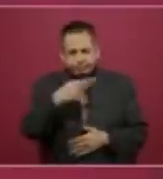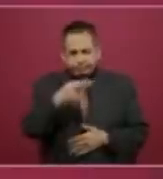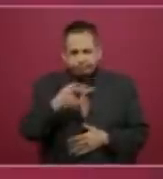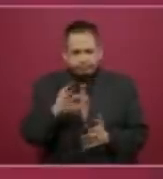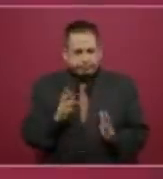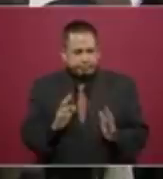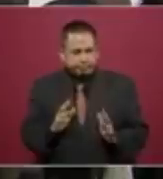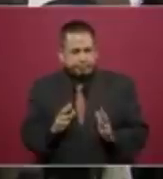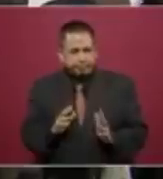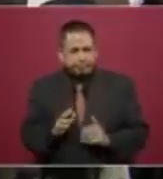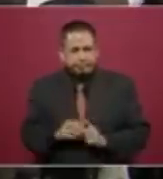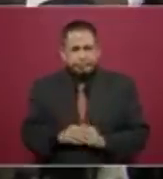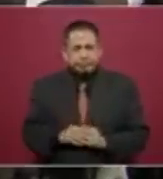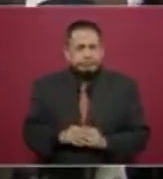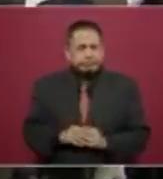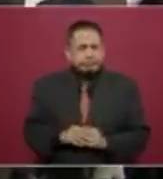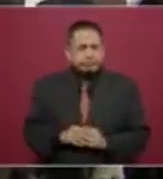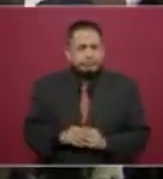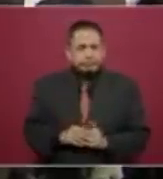hacen